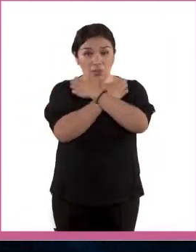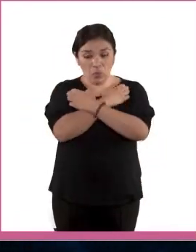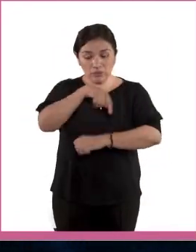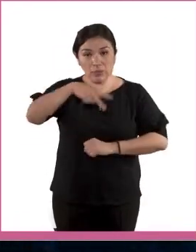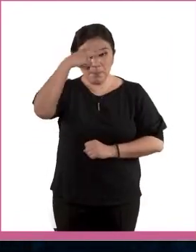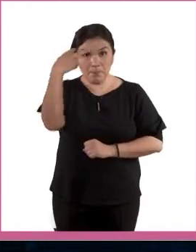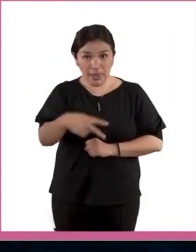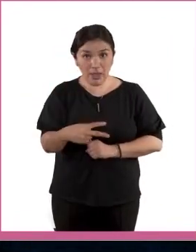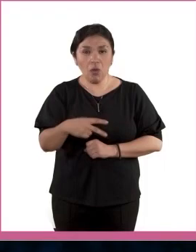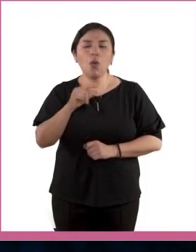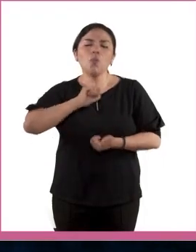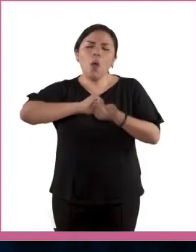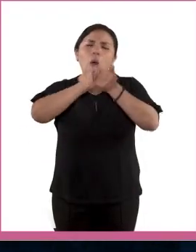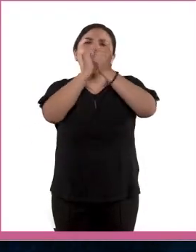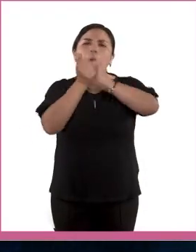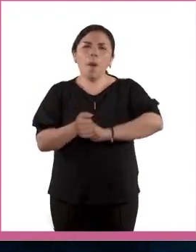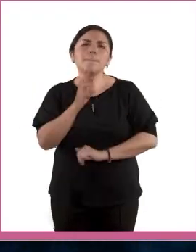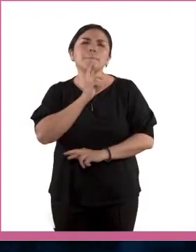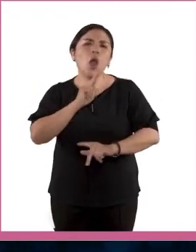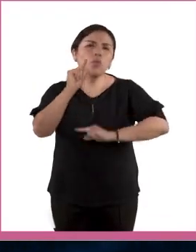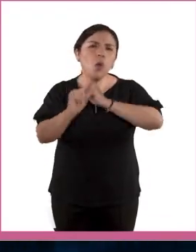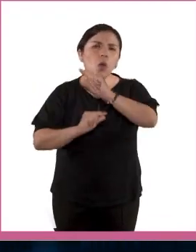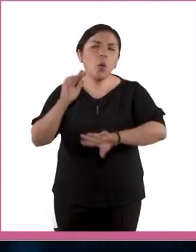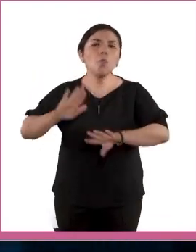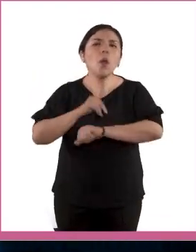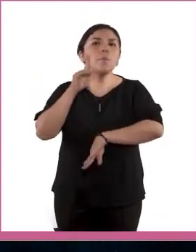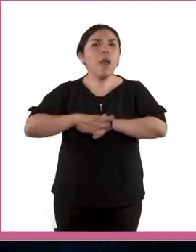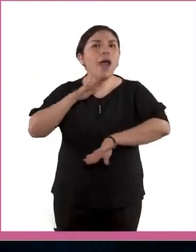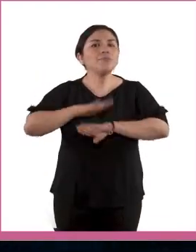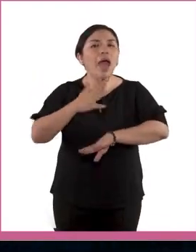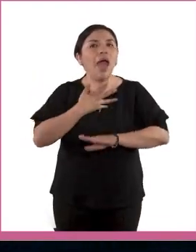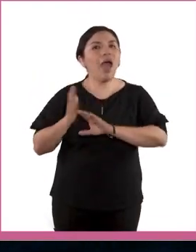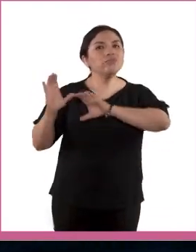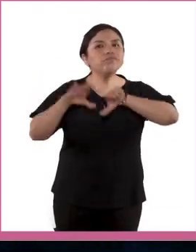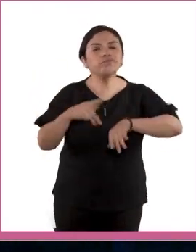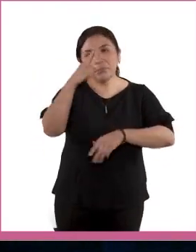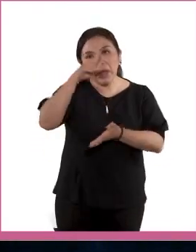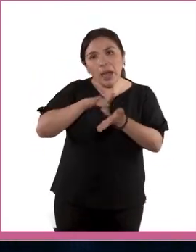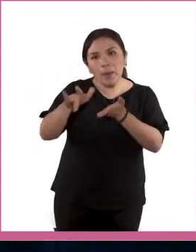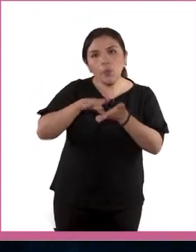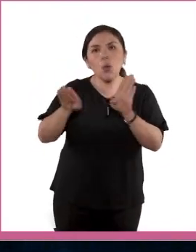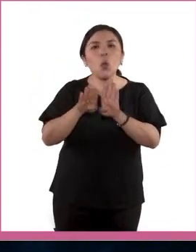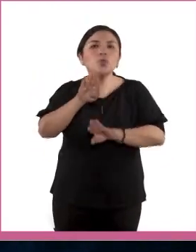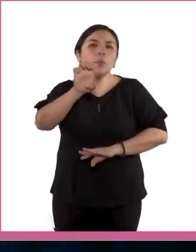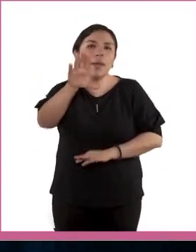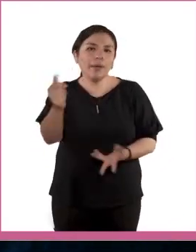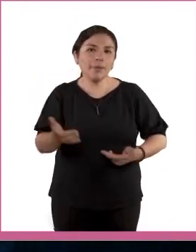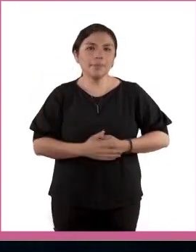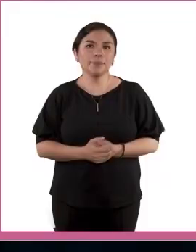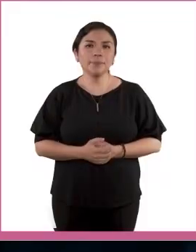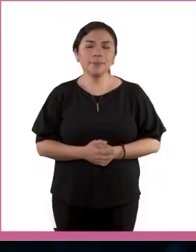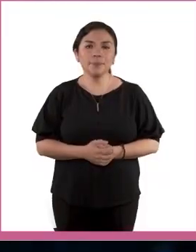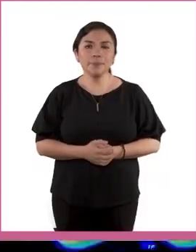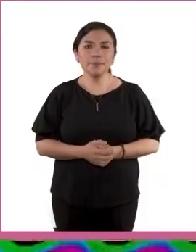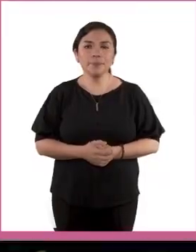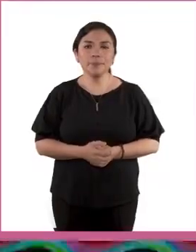Pienso que la educación de México irá mejorando, ya que cada vez es más accesible y hay más apoyos como lo son las